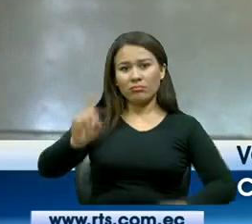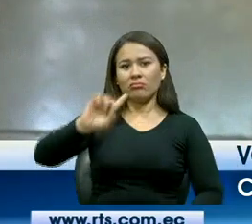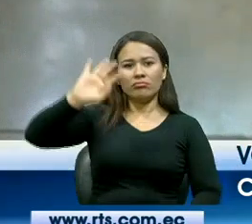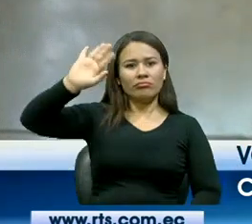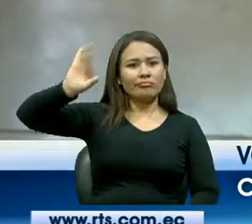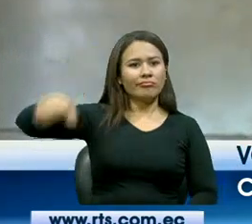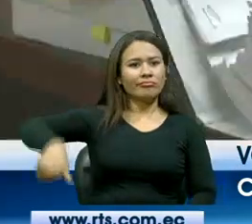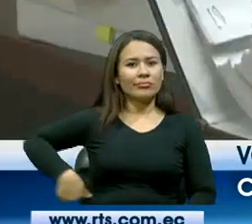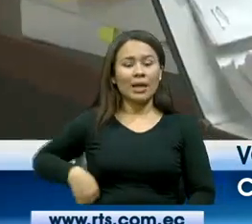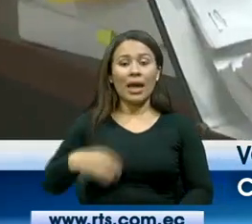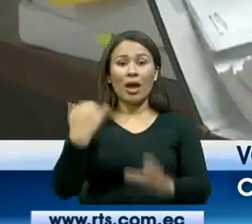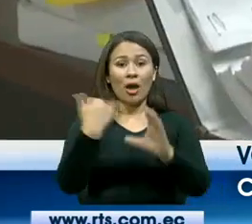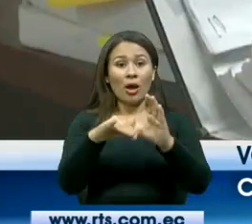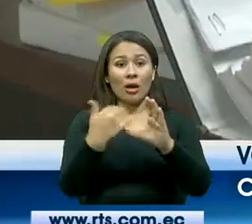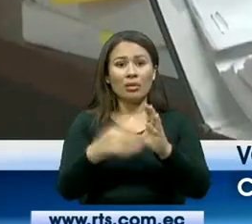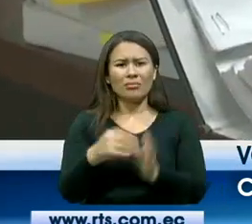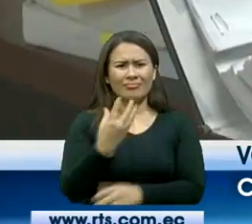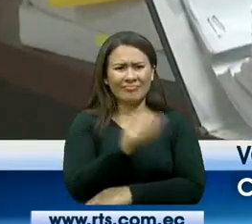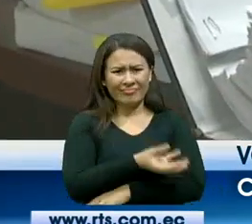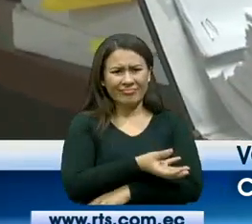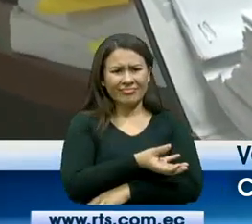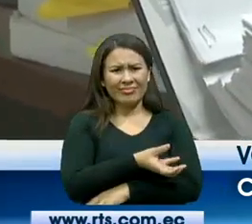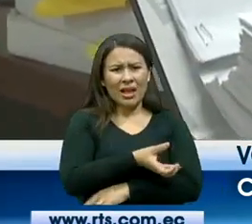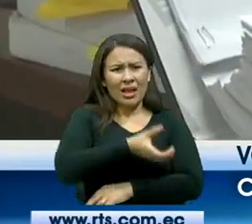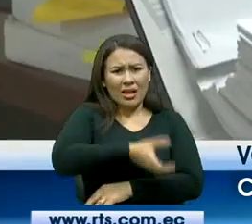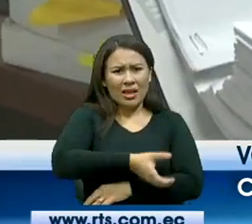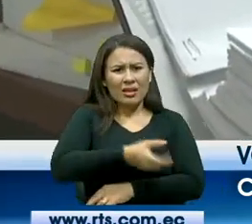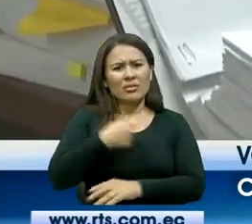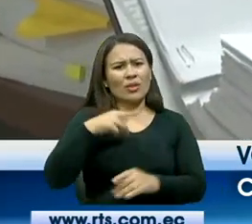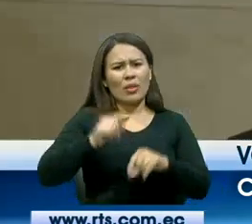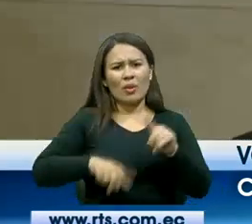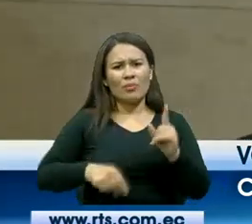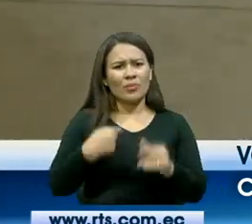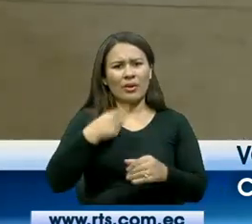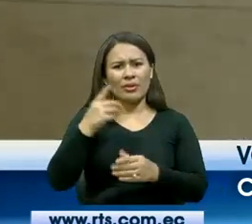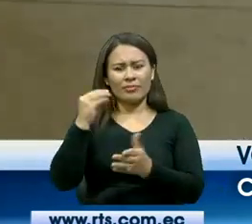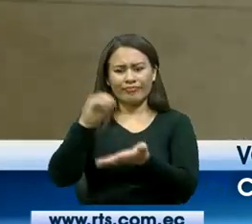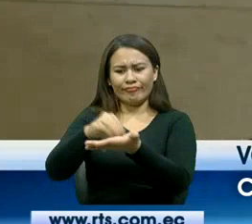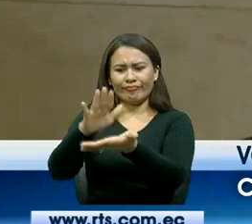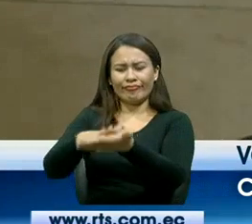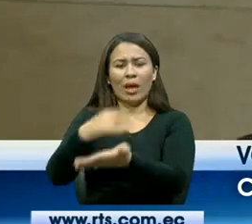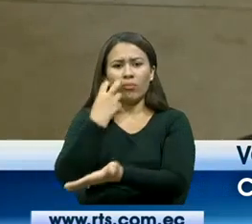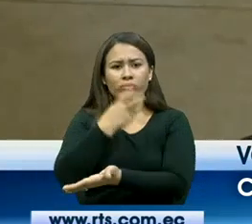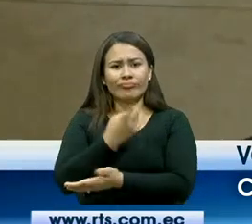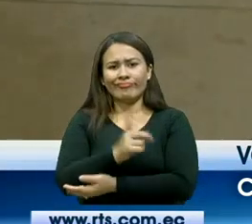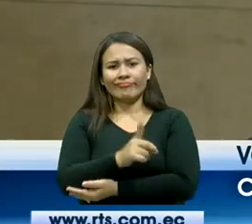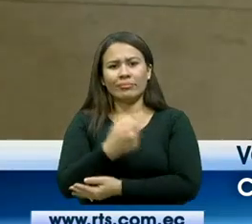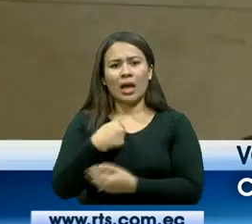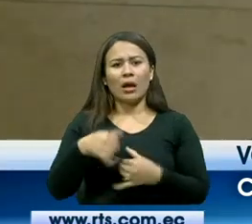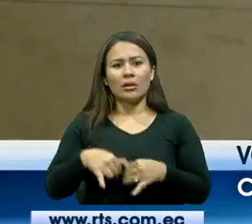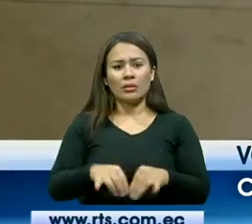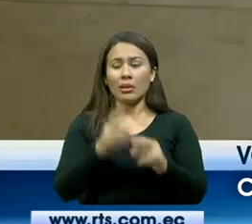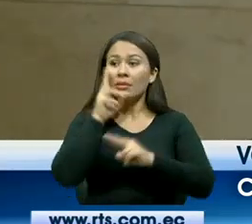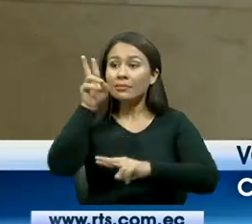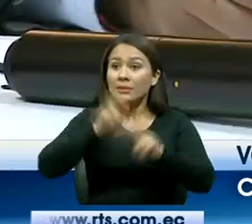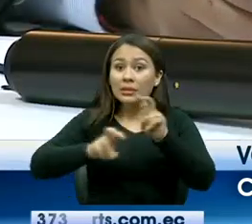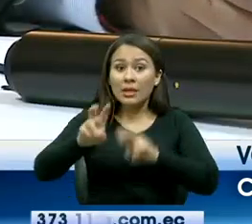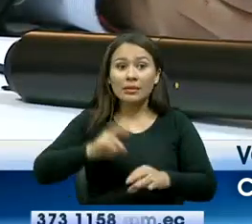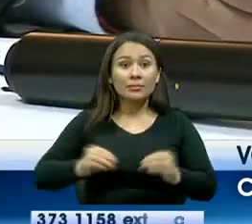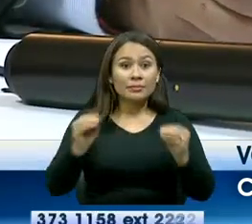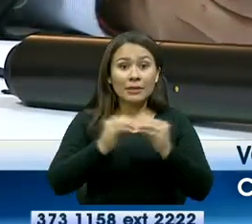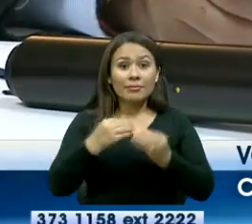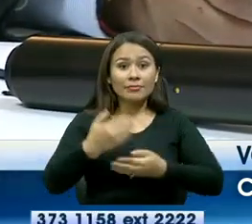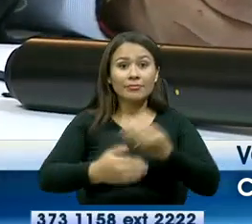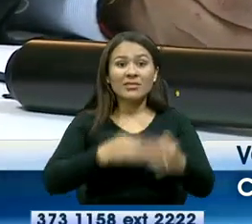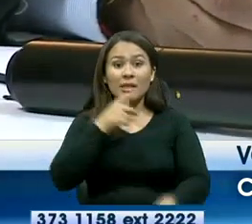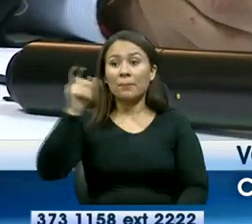las únicas, que se puedan presentar para iniciar este enjuiciamiento. Acá aseguran que la situación de la justicia en el país ha sido manejada al antojo